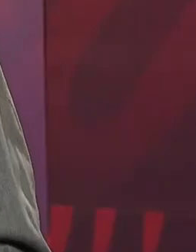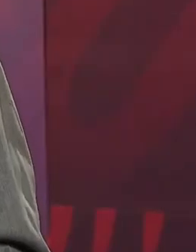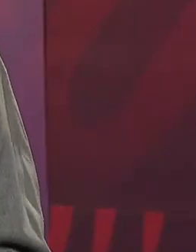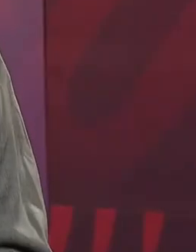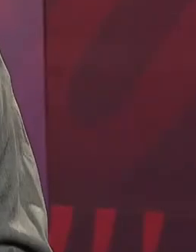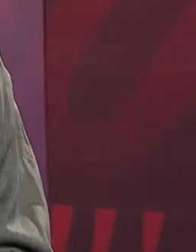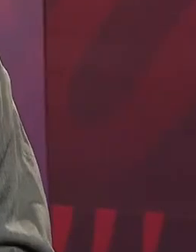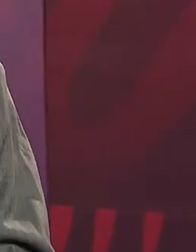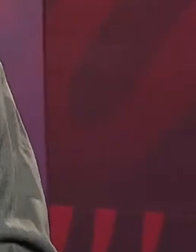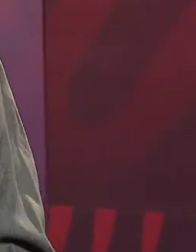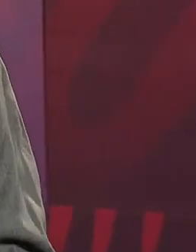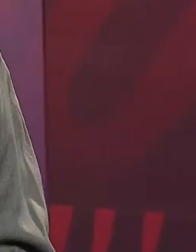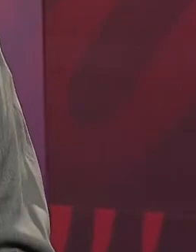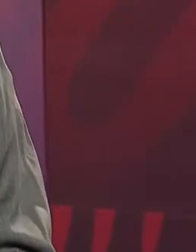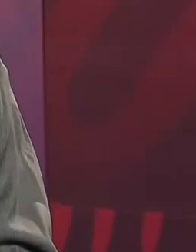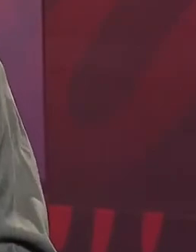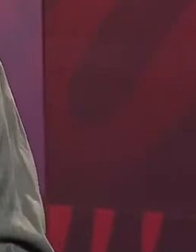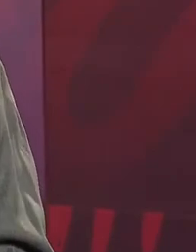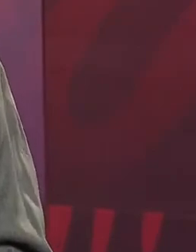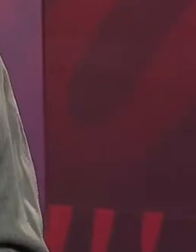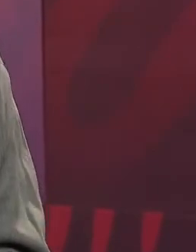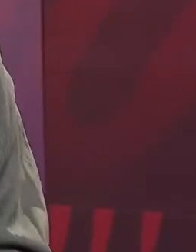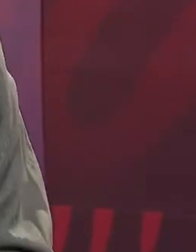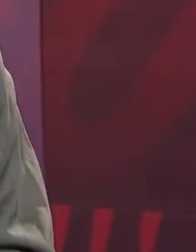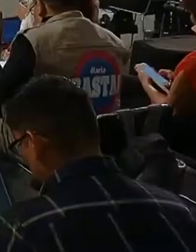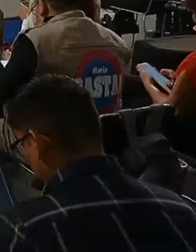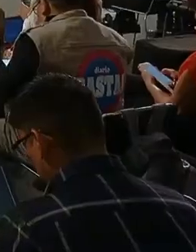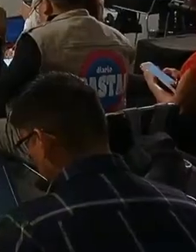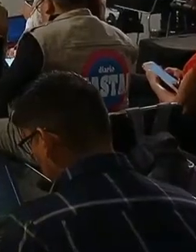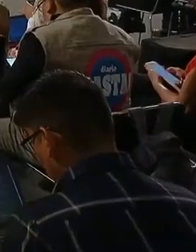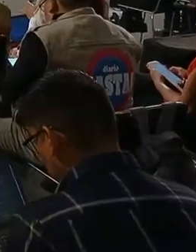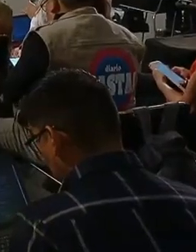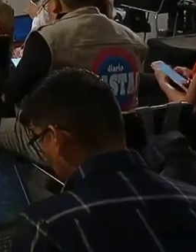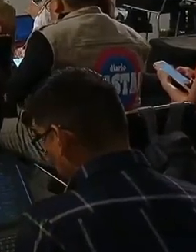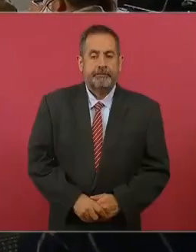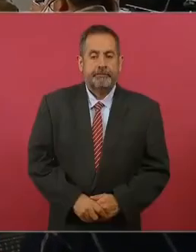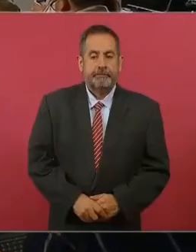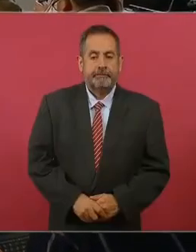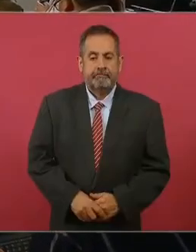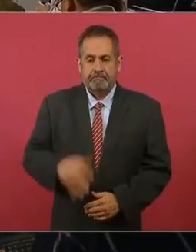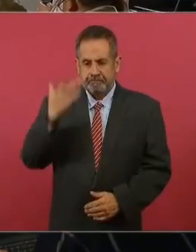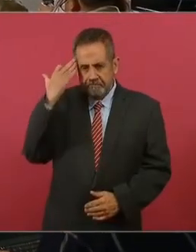Y es un proceso que lleva tiempo. A mí me tocó,